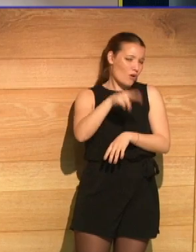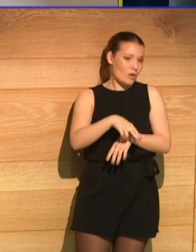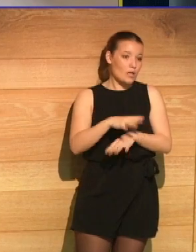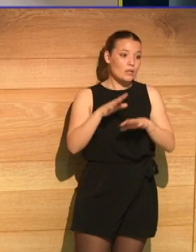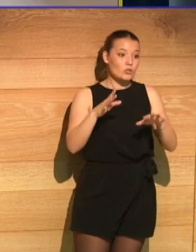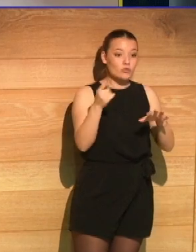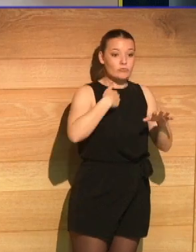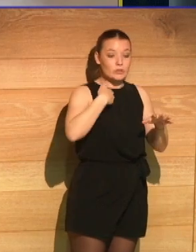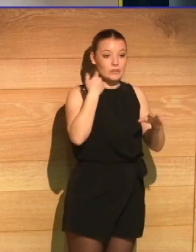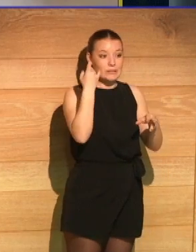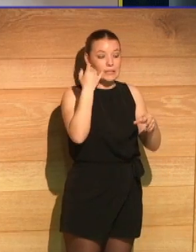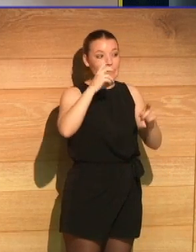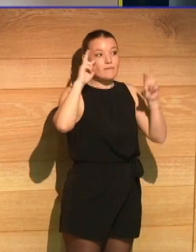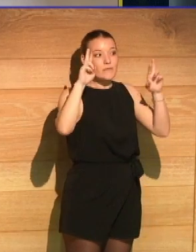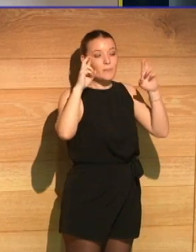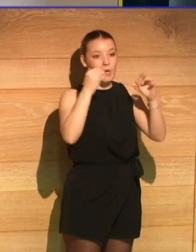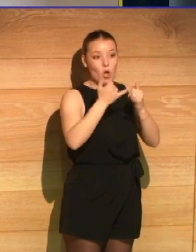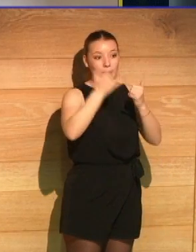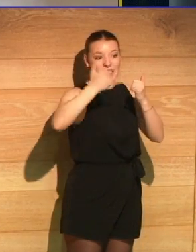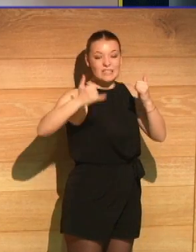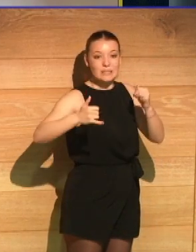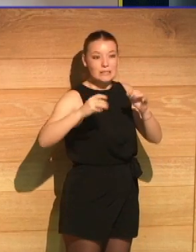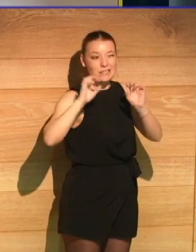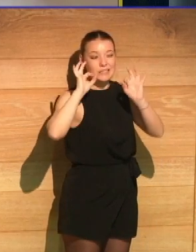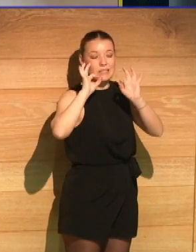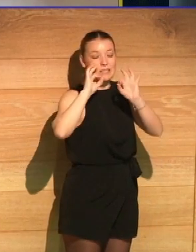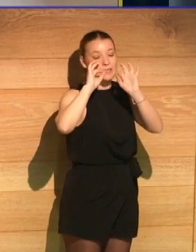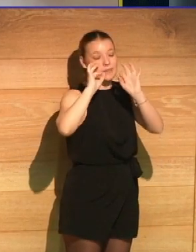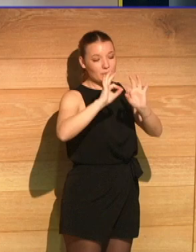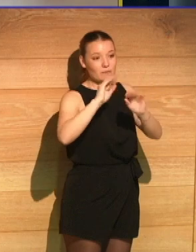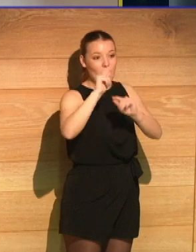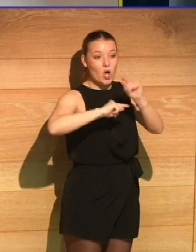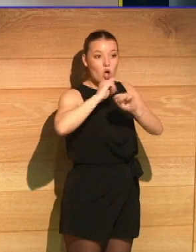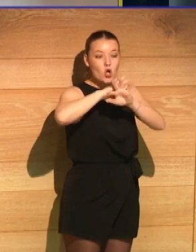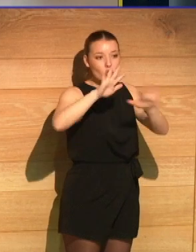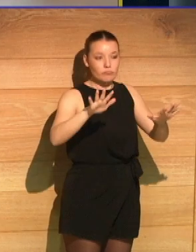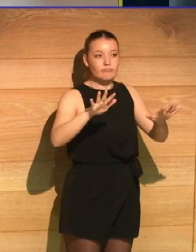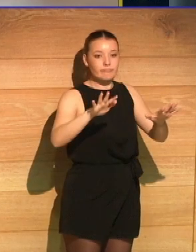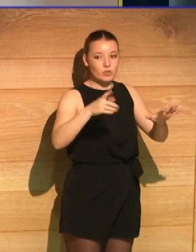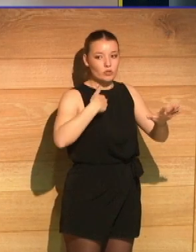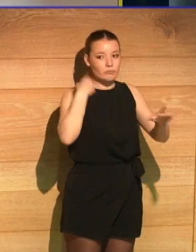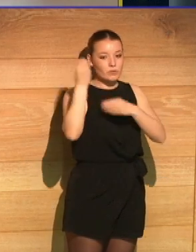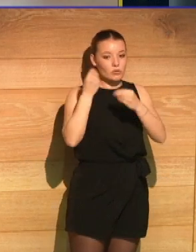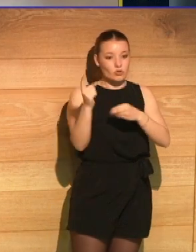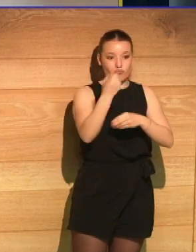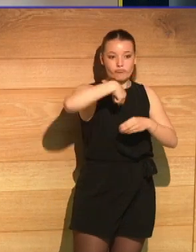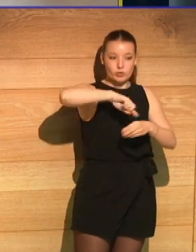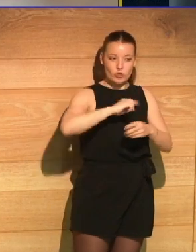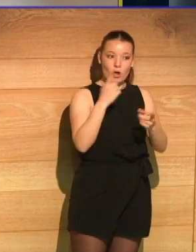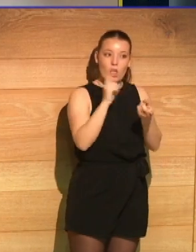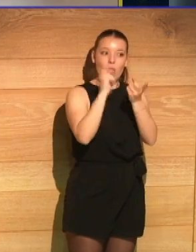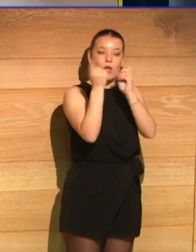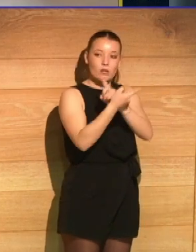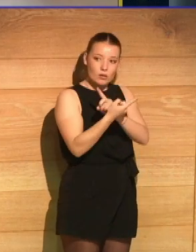del COVID con la conciencia de que ya nunca más podemos oír que no podemos hacer cambios a escala global de manera muy rápida